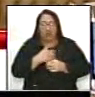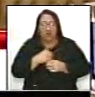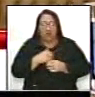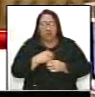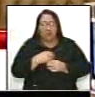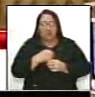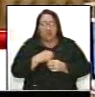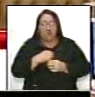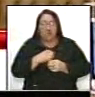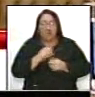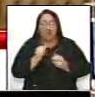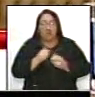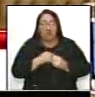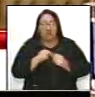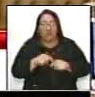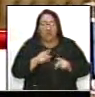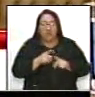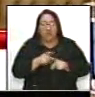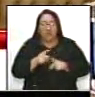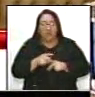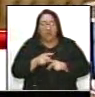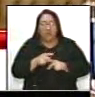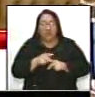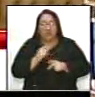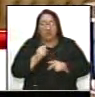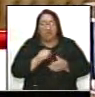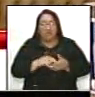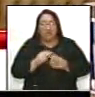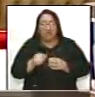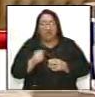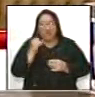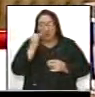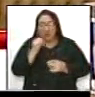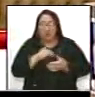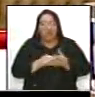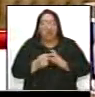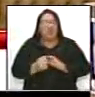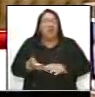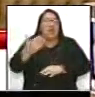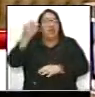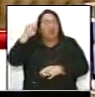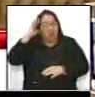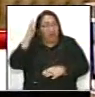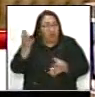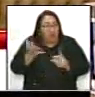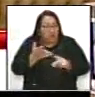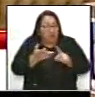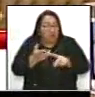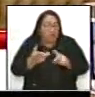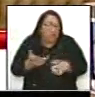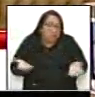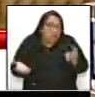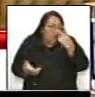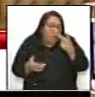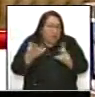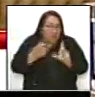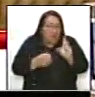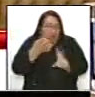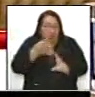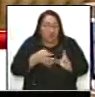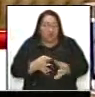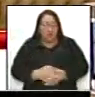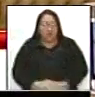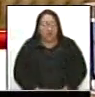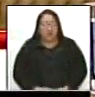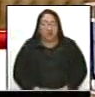O sea, si entran, por lo menos hay que mirar pues si tienen antecedentes policiales y no sellarlos y ya entraron al